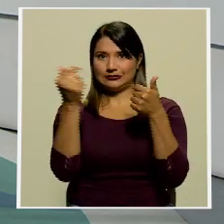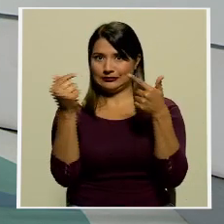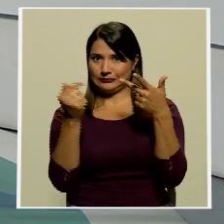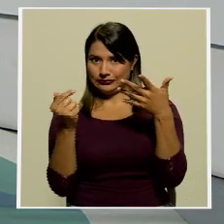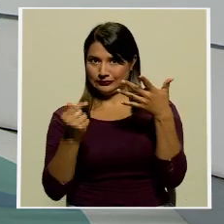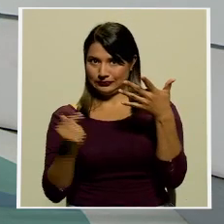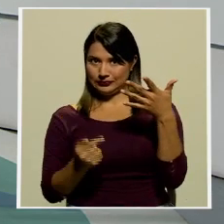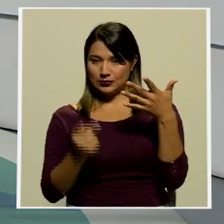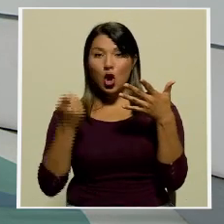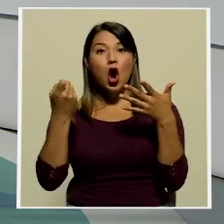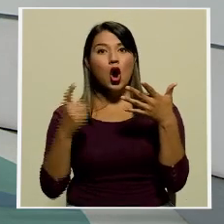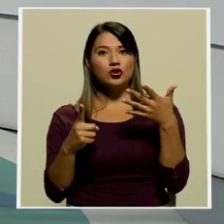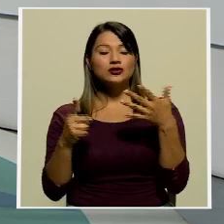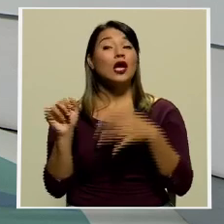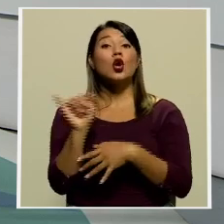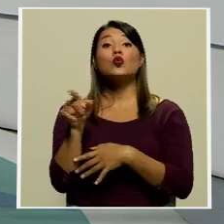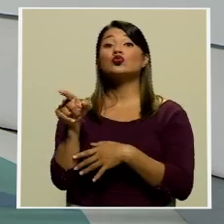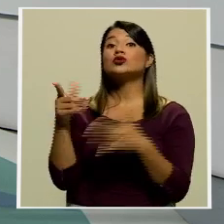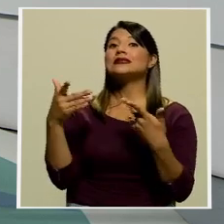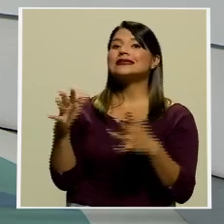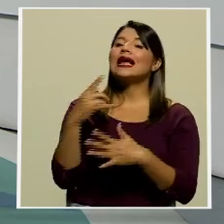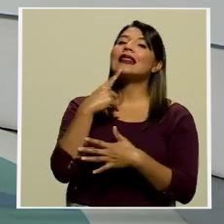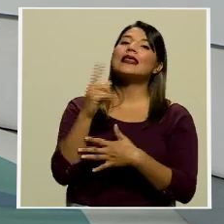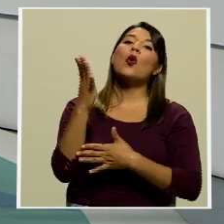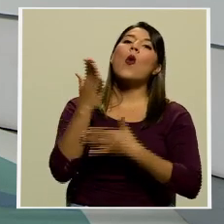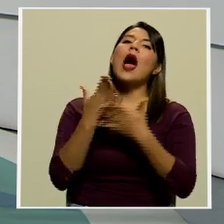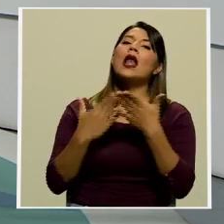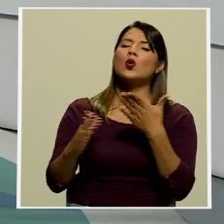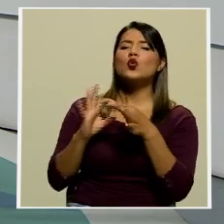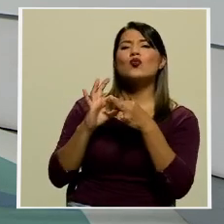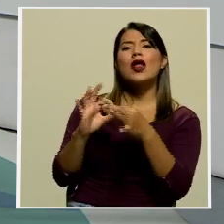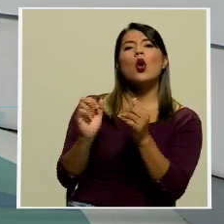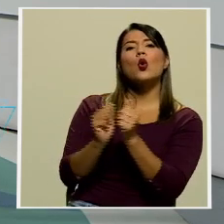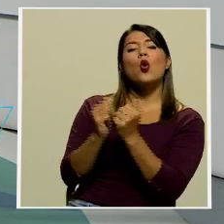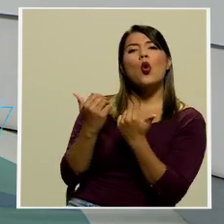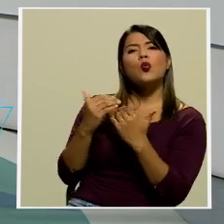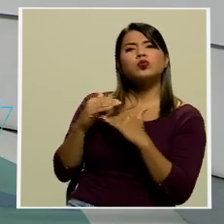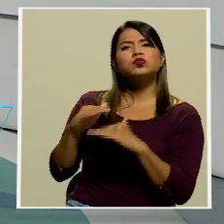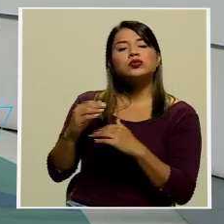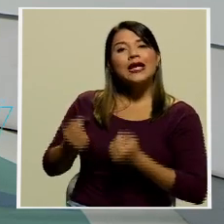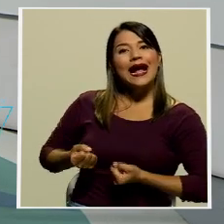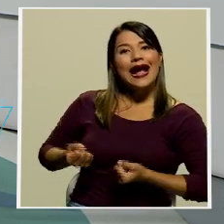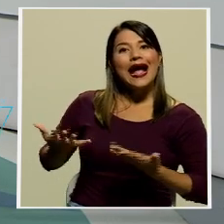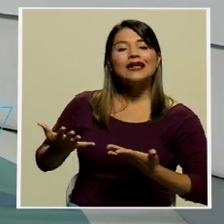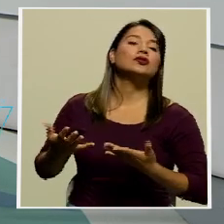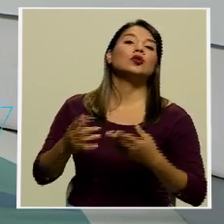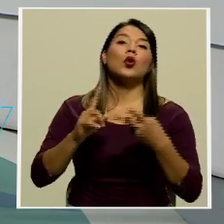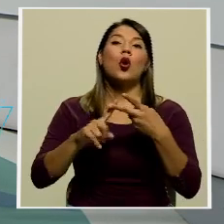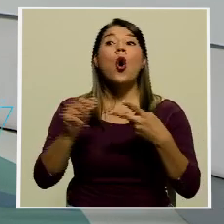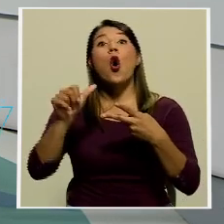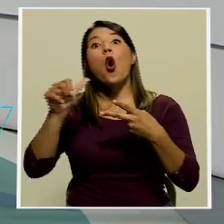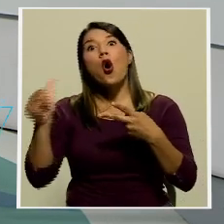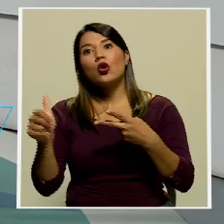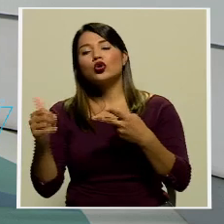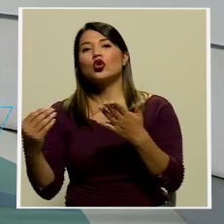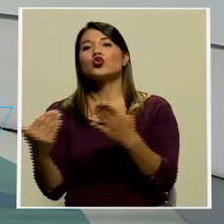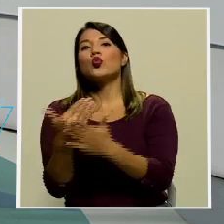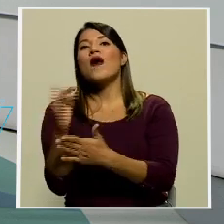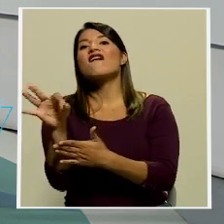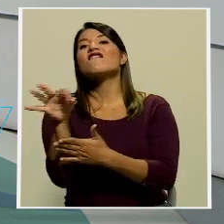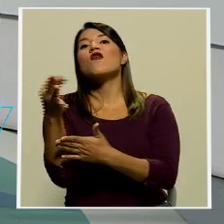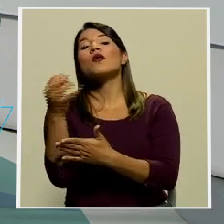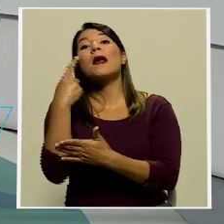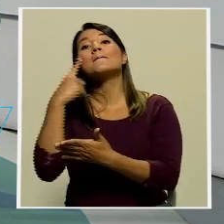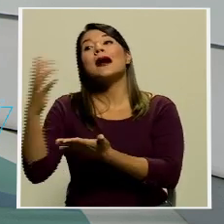ya lo indicaba, algunos son de la contención del gasto público y otros son nuevos ingresos. En porcentaje, para